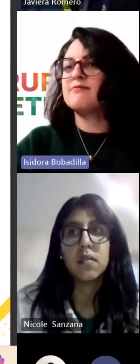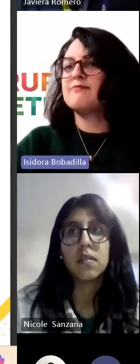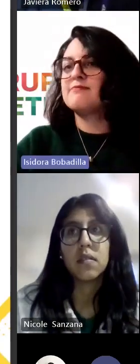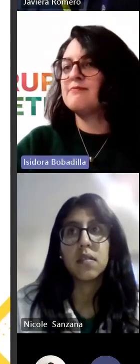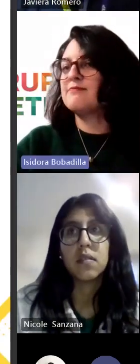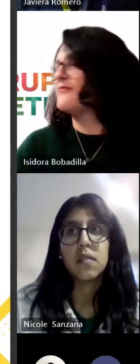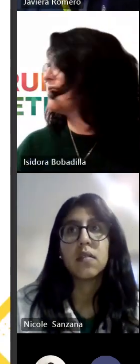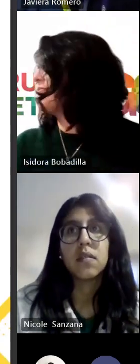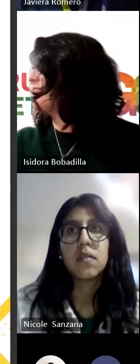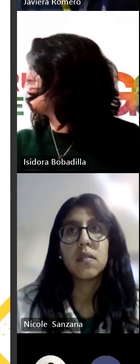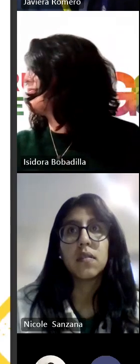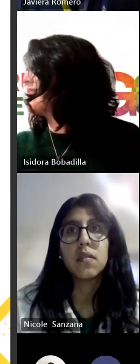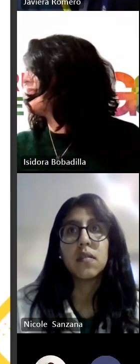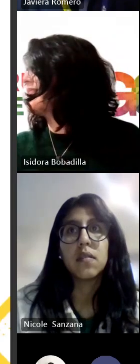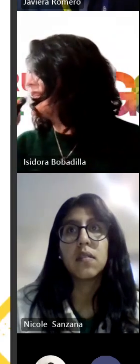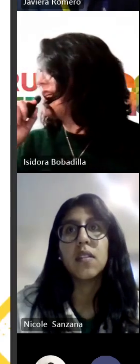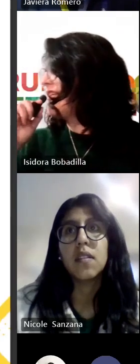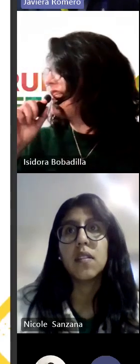Pero